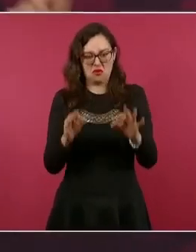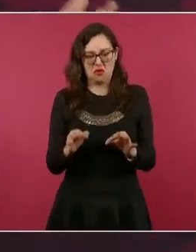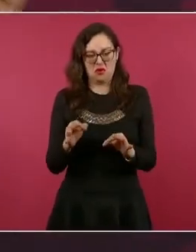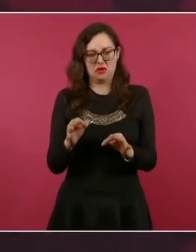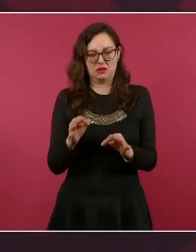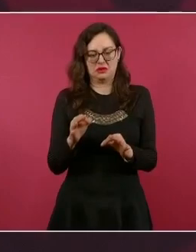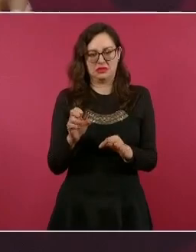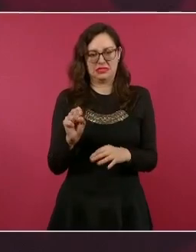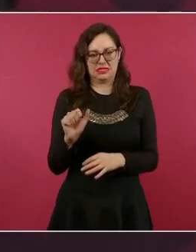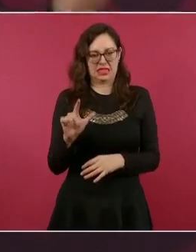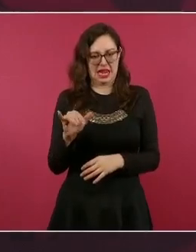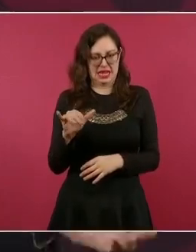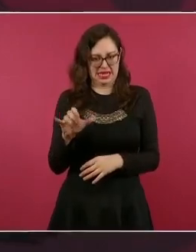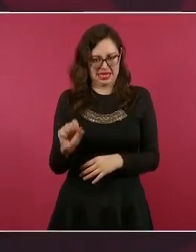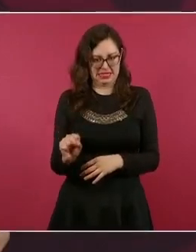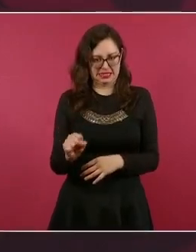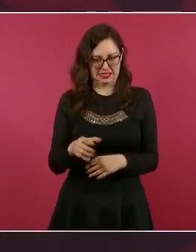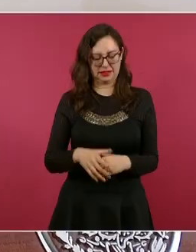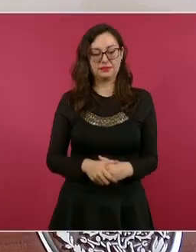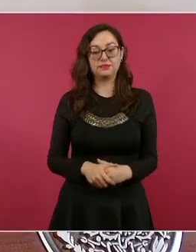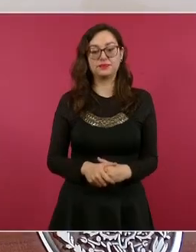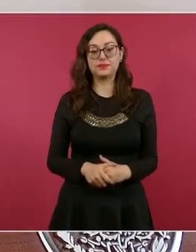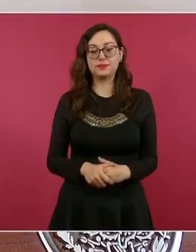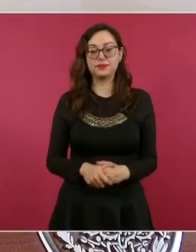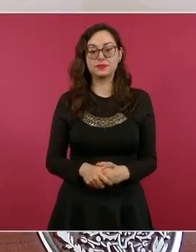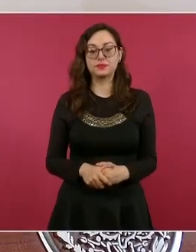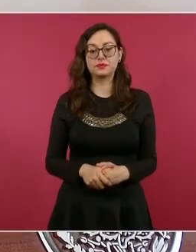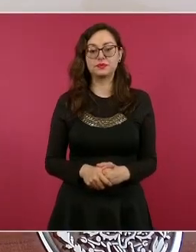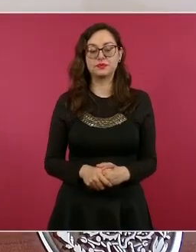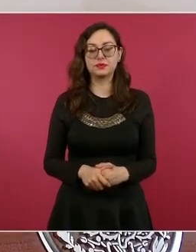todo esto no se sabía antes